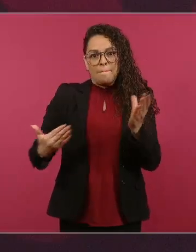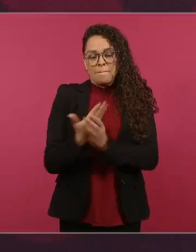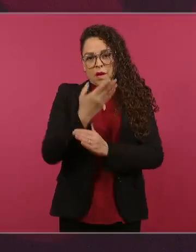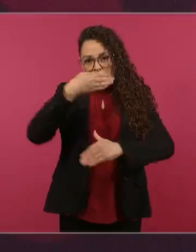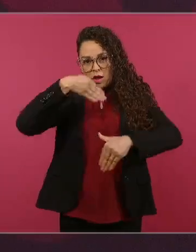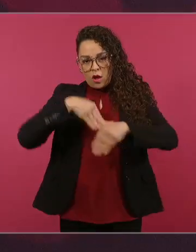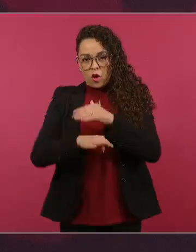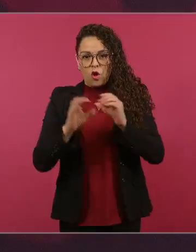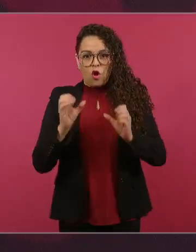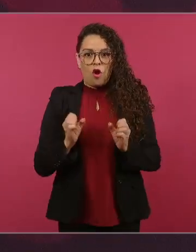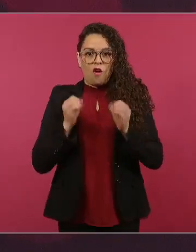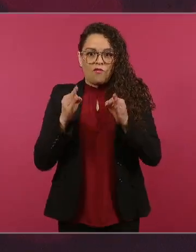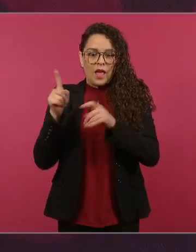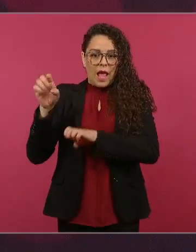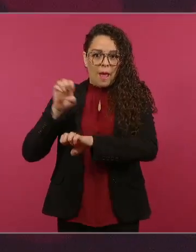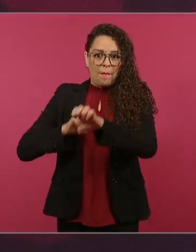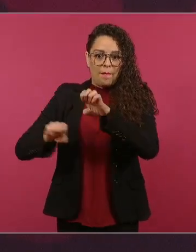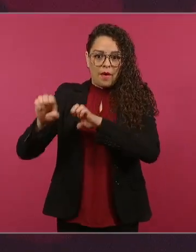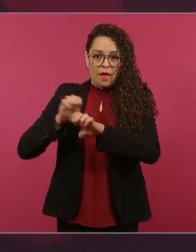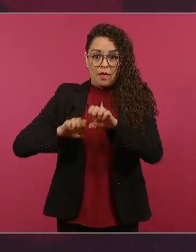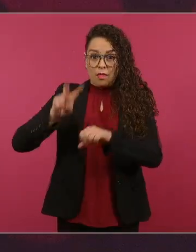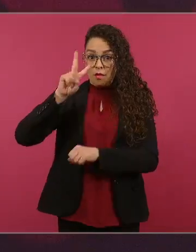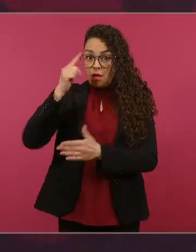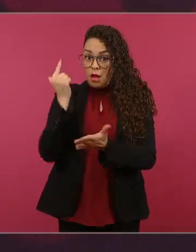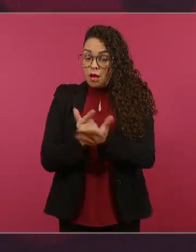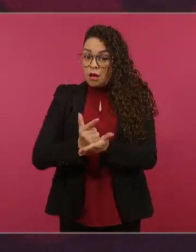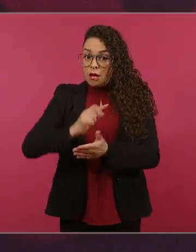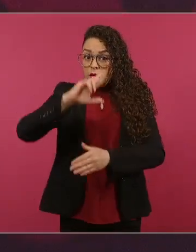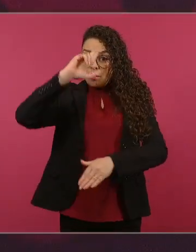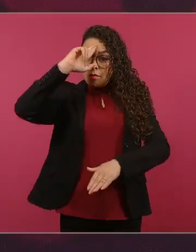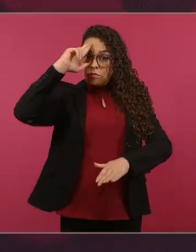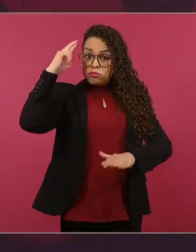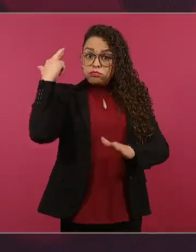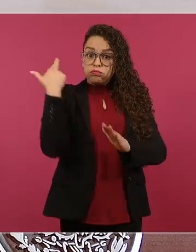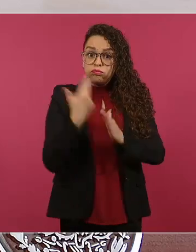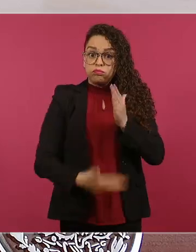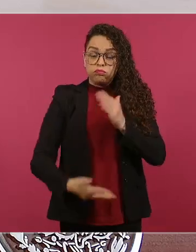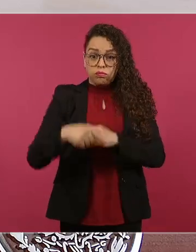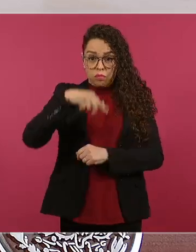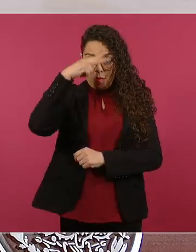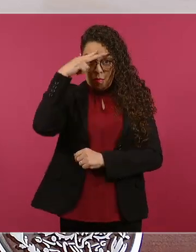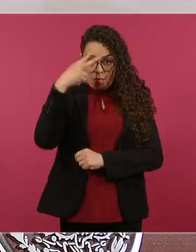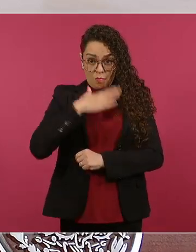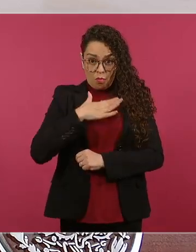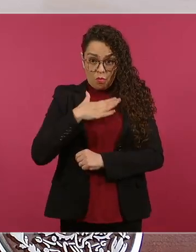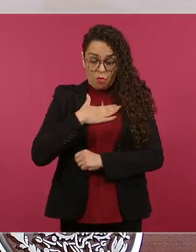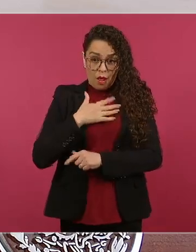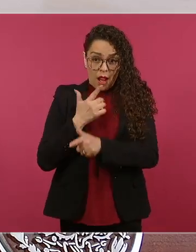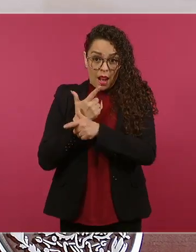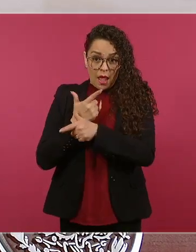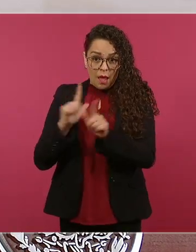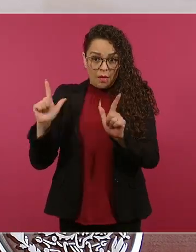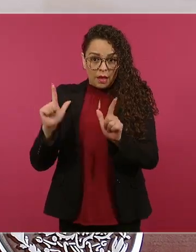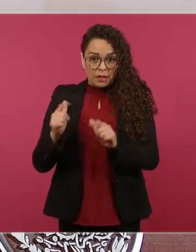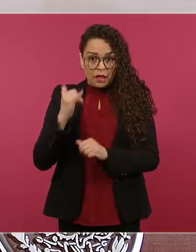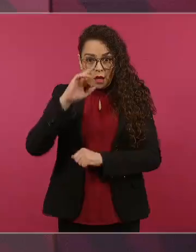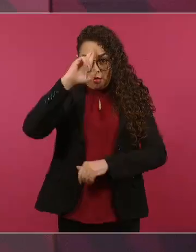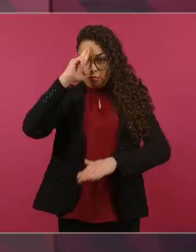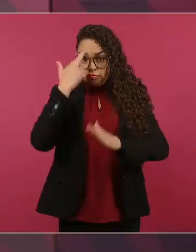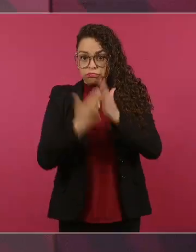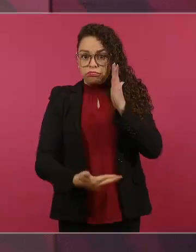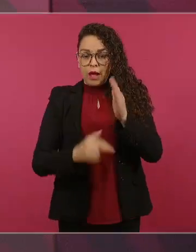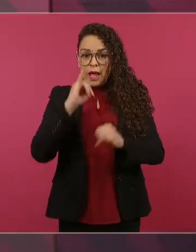es una flagrante violación a nuestra soberanía, al derecho internacional,